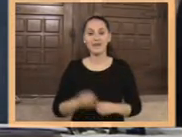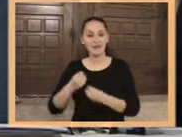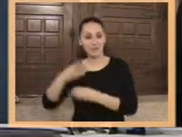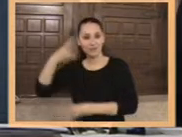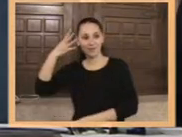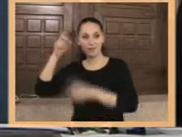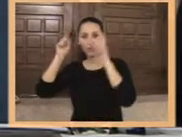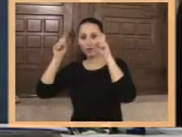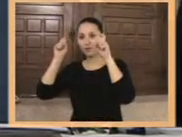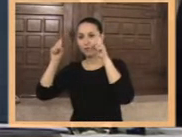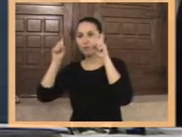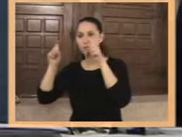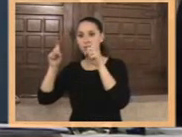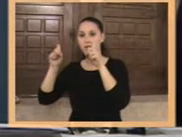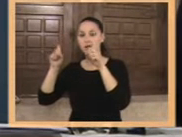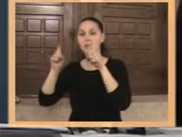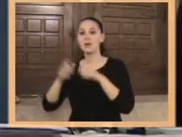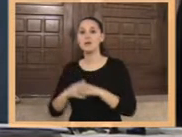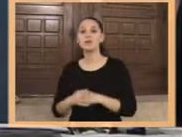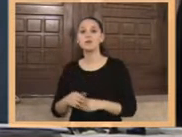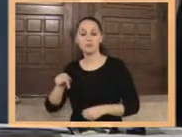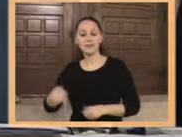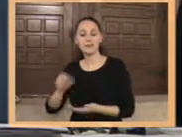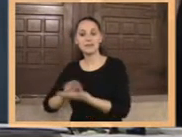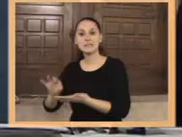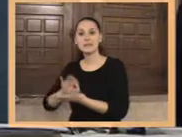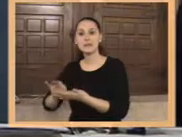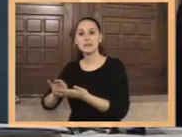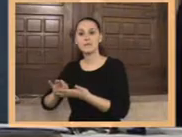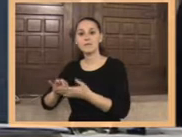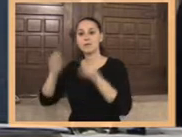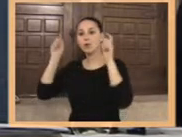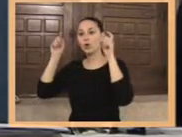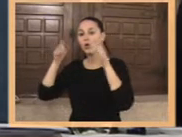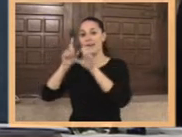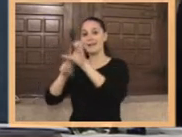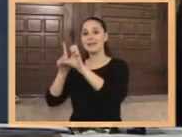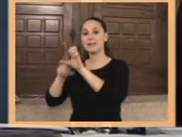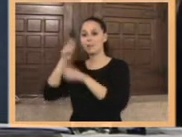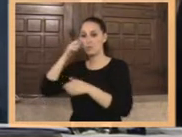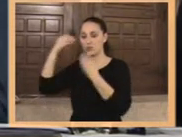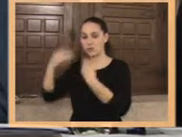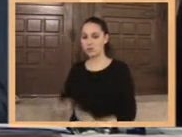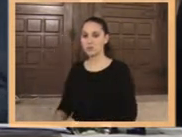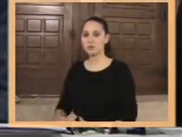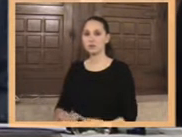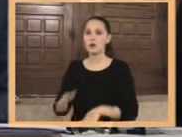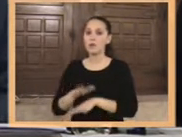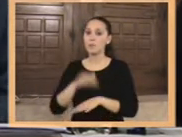edificios educativos a todas las dependencias del Servicio Extremeño de Salud, TELA, con el único fin de evitar el pago de